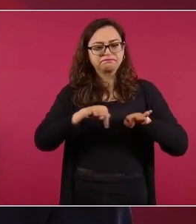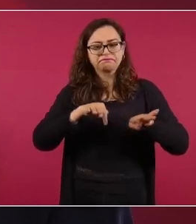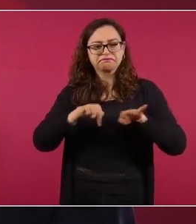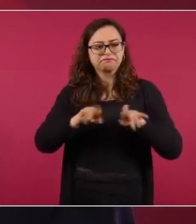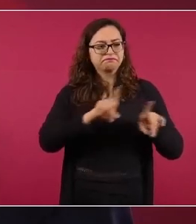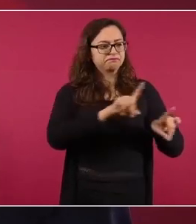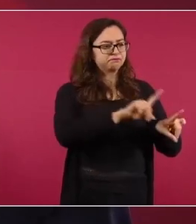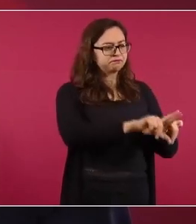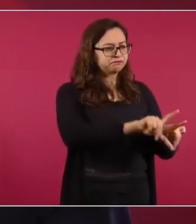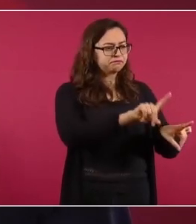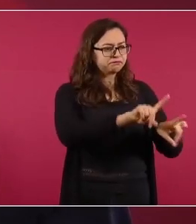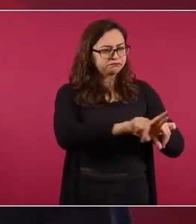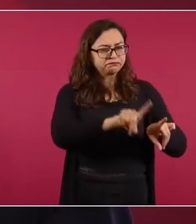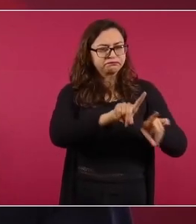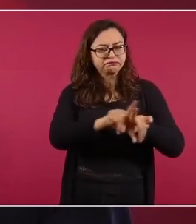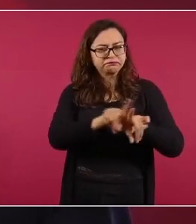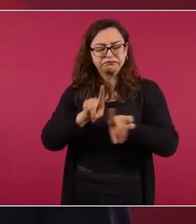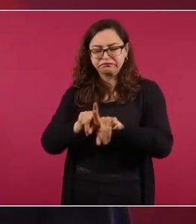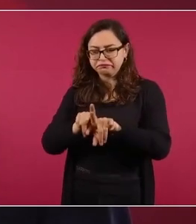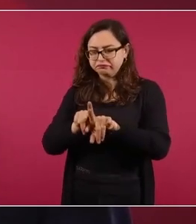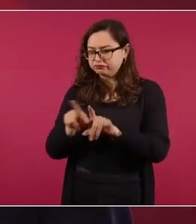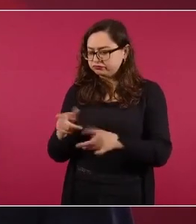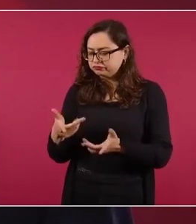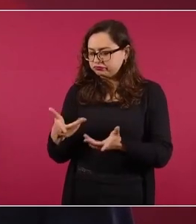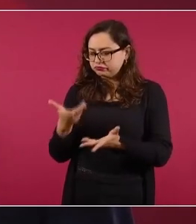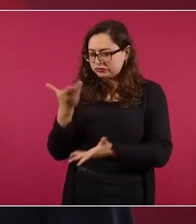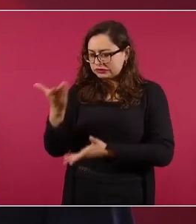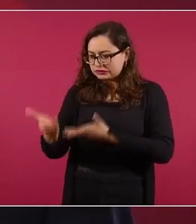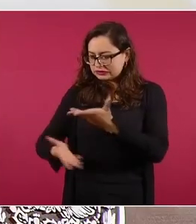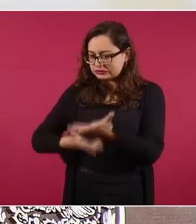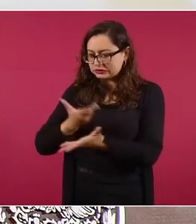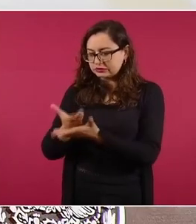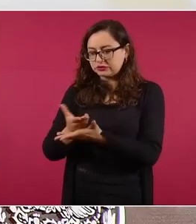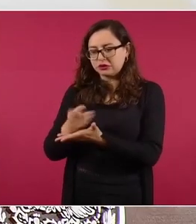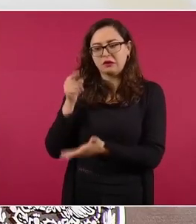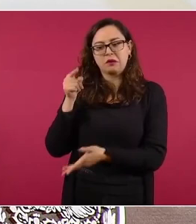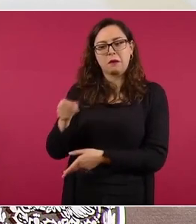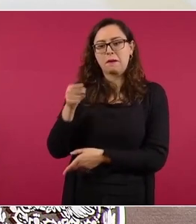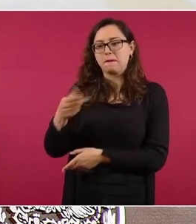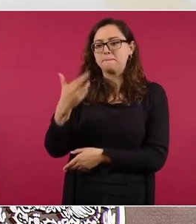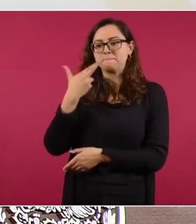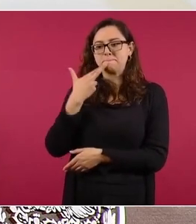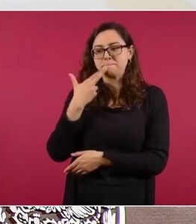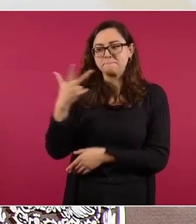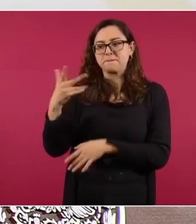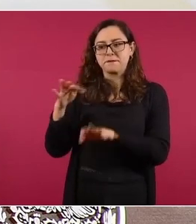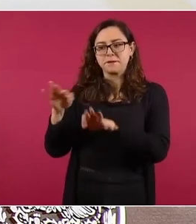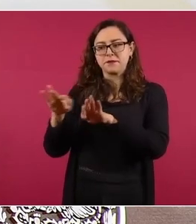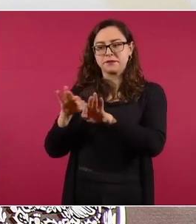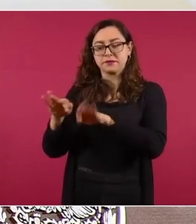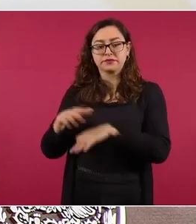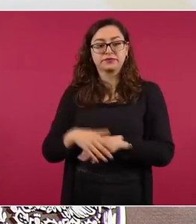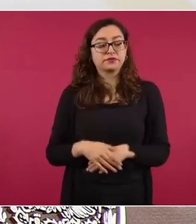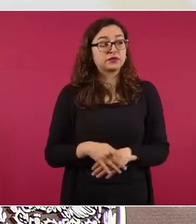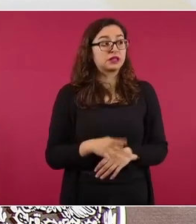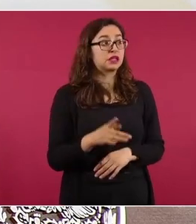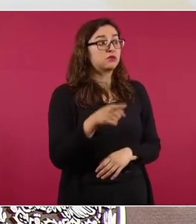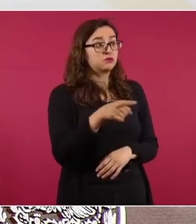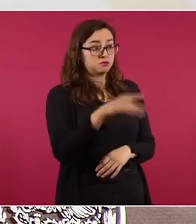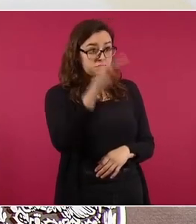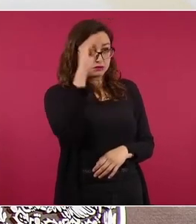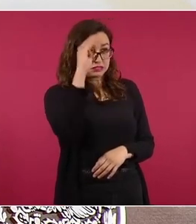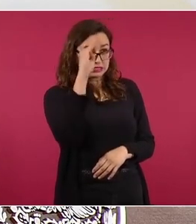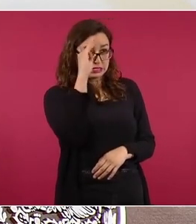a poder servir a los semejantes. Piensa en el riesgo de perder la vida. Esa es la verdadera